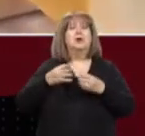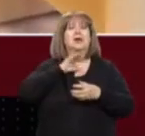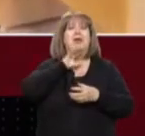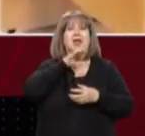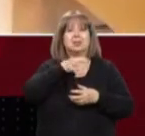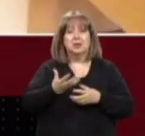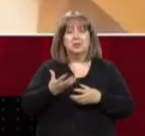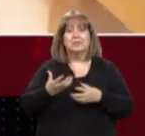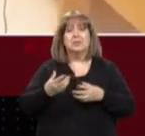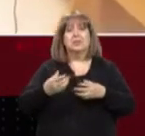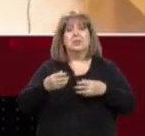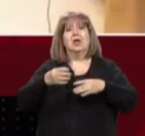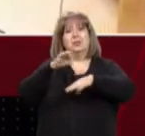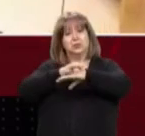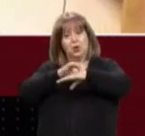videos que se veían,